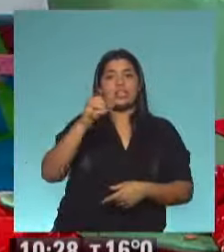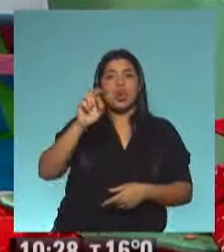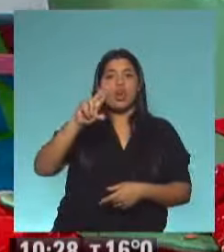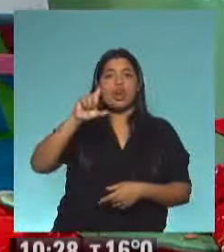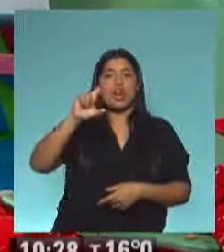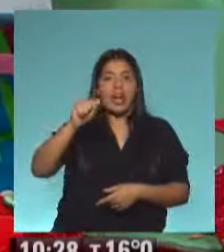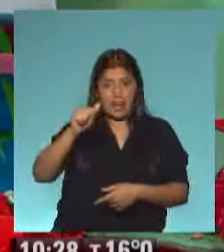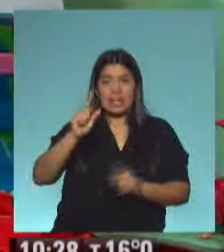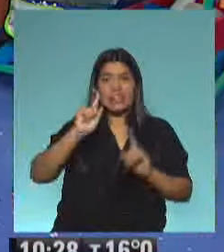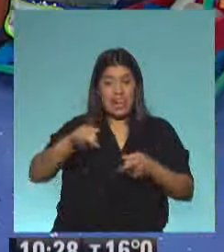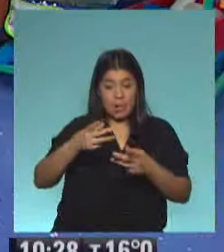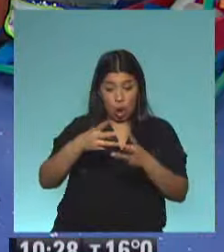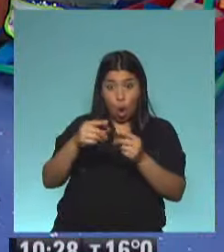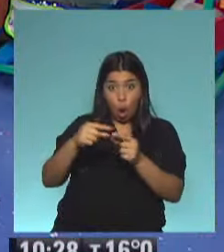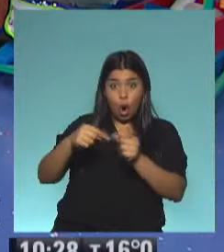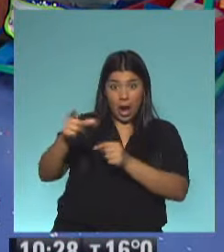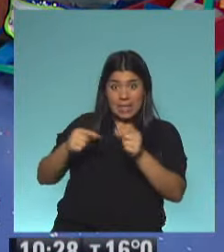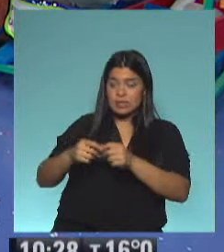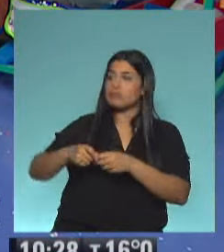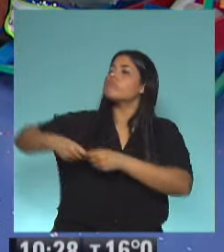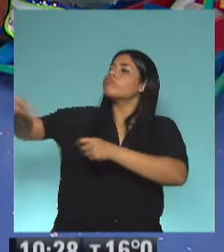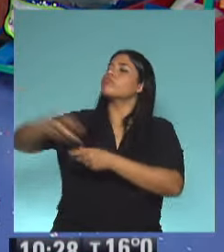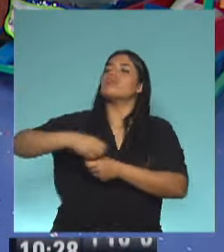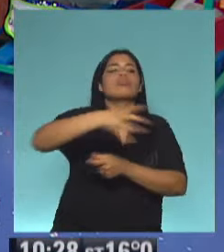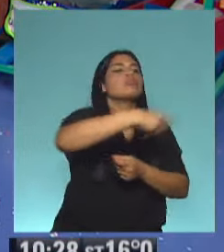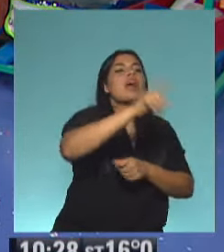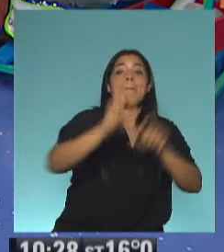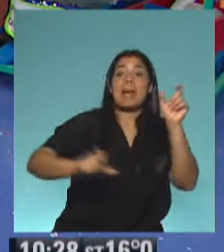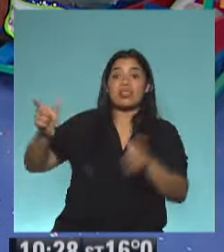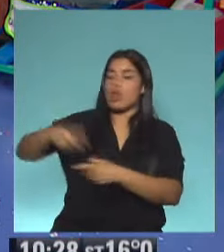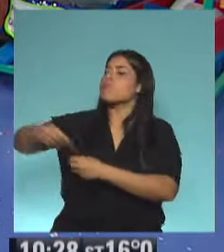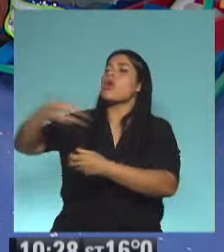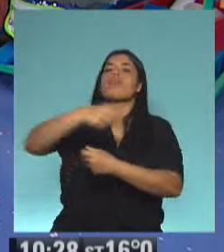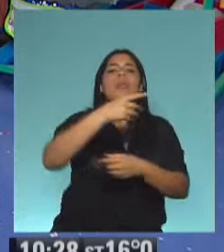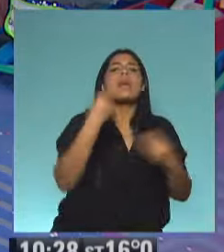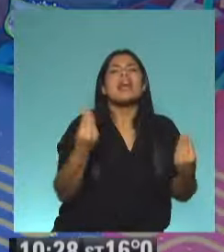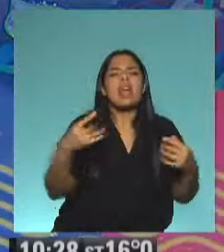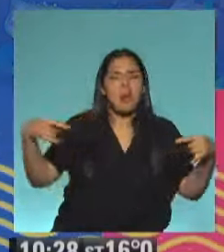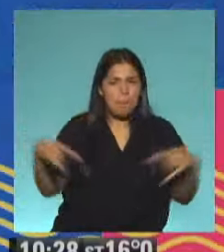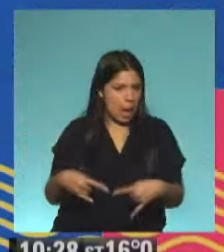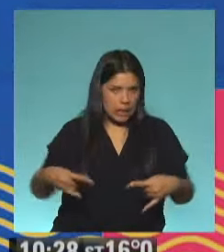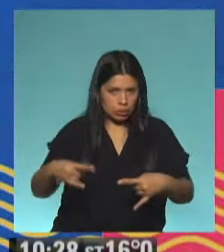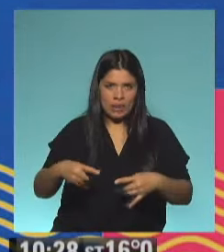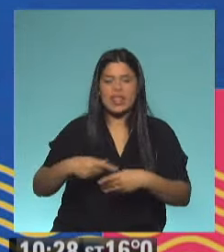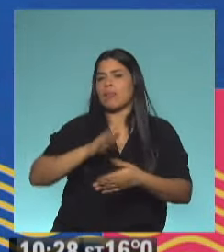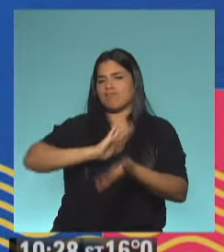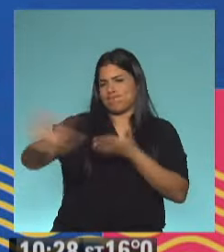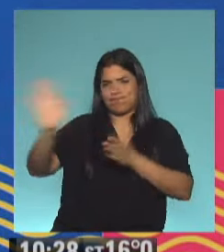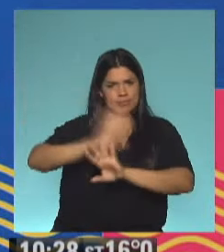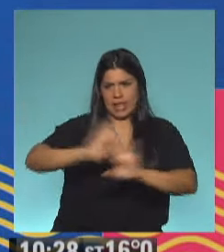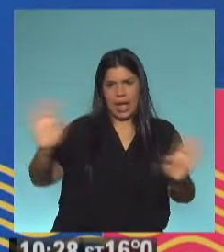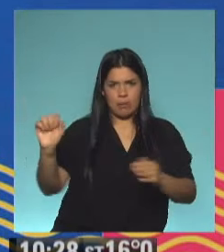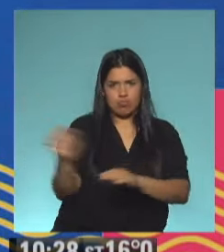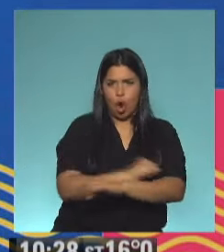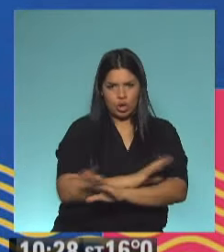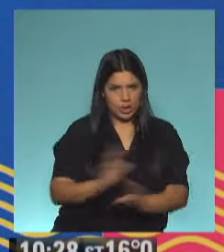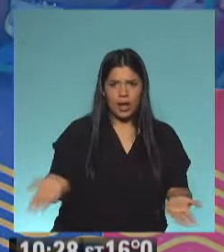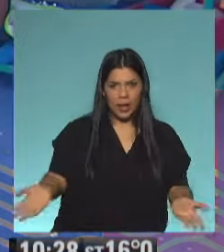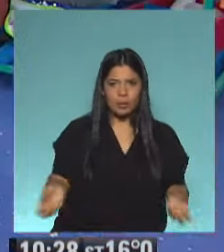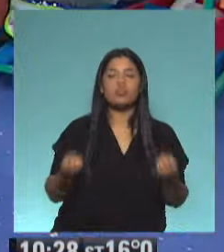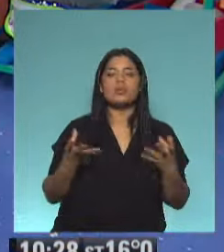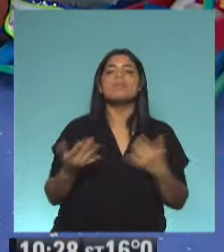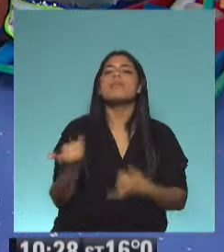mala suerte. Qué bien. ¿Todo ¿Es así? Eso. Sí. Qué hermoso. Sí. ¿Nos quiere contar algo más? Algo más.